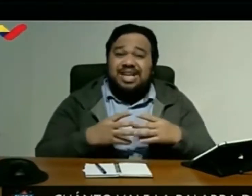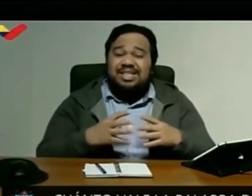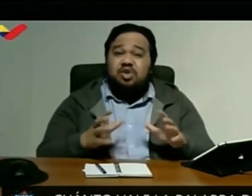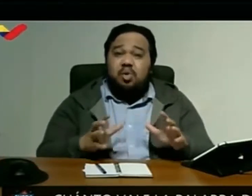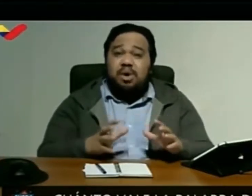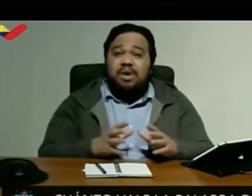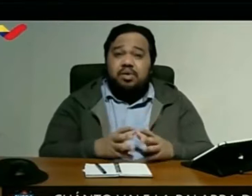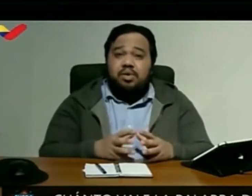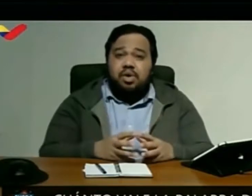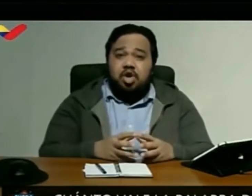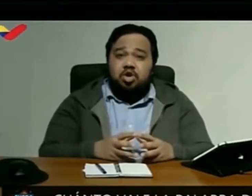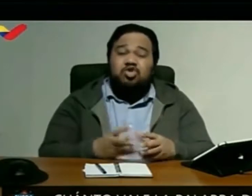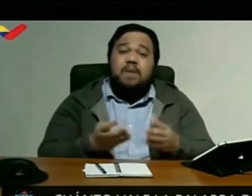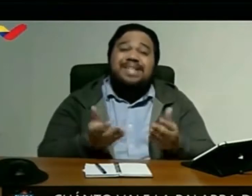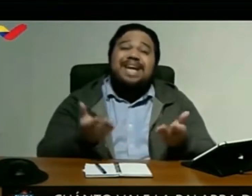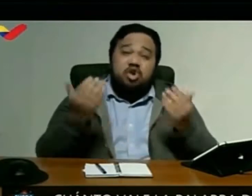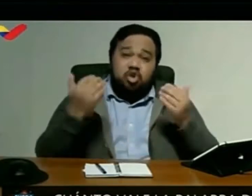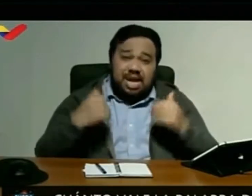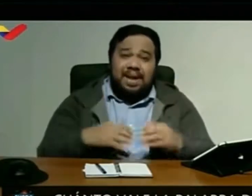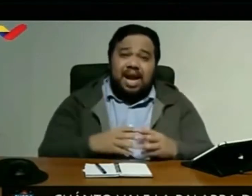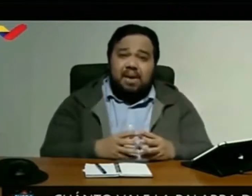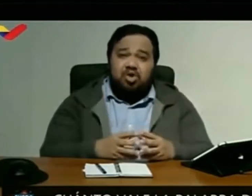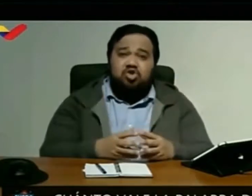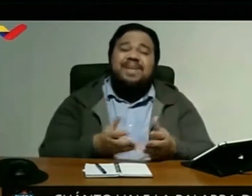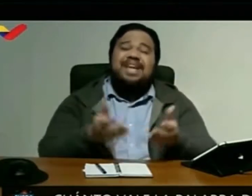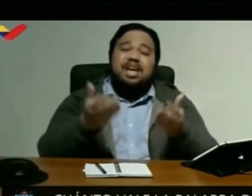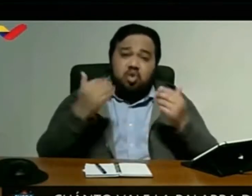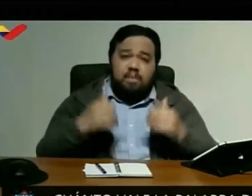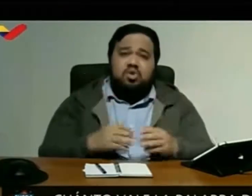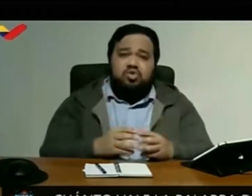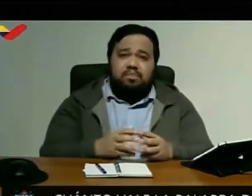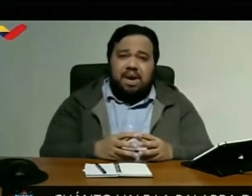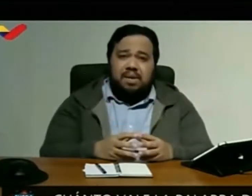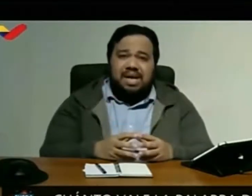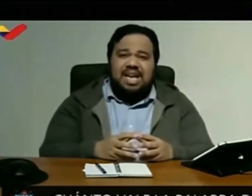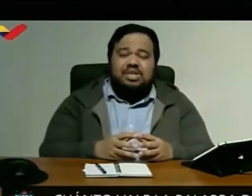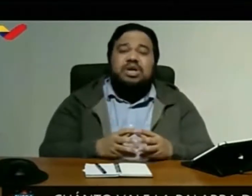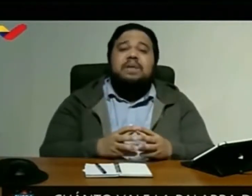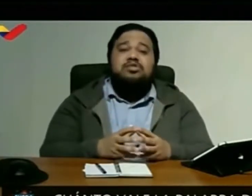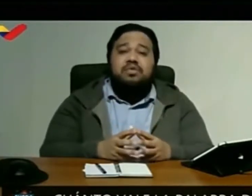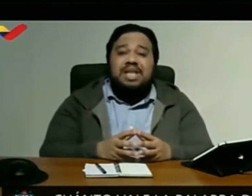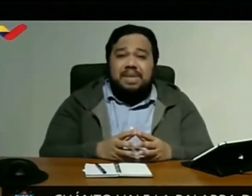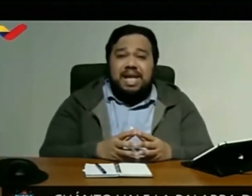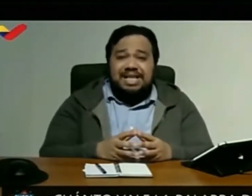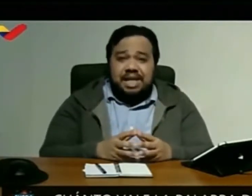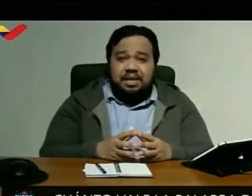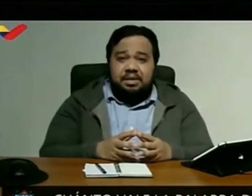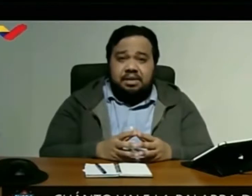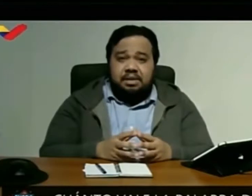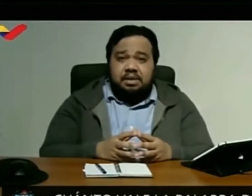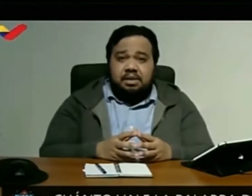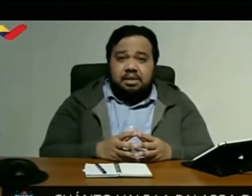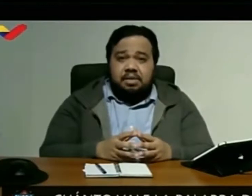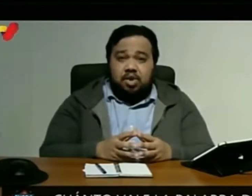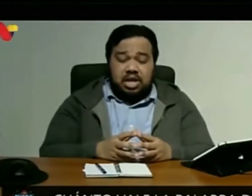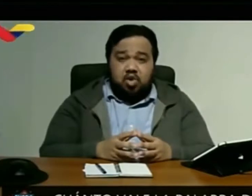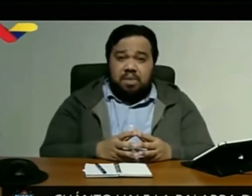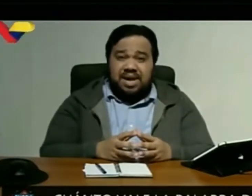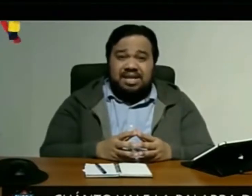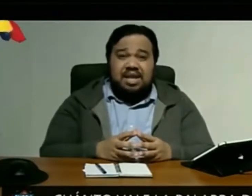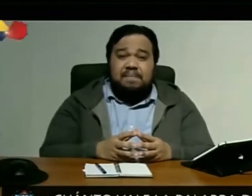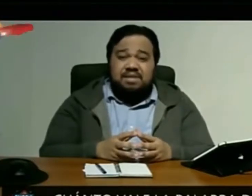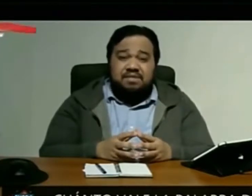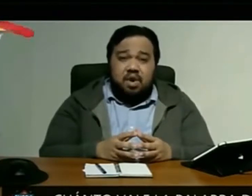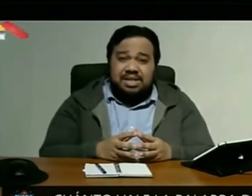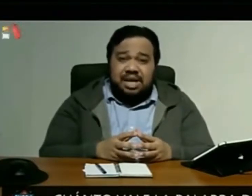no sé si es que el señor Juan Guaidó no solamente es que no tiene palabra, no solamente es que no cumple con su palabra, sino que también sufre de amnesia. Porque